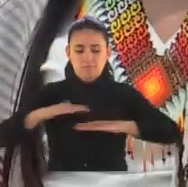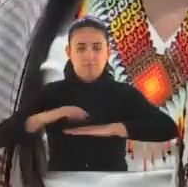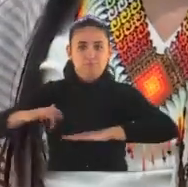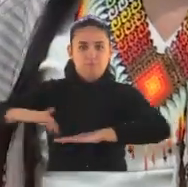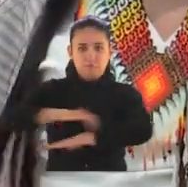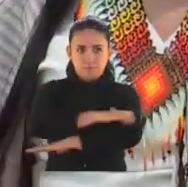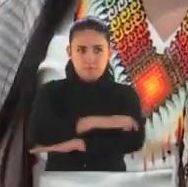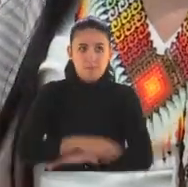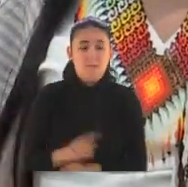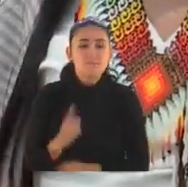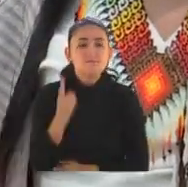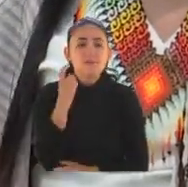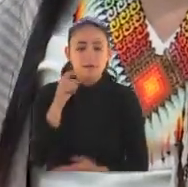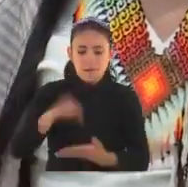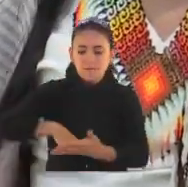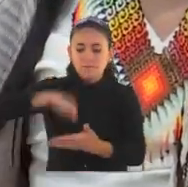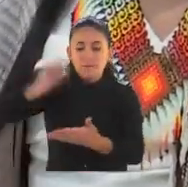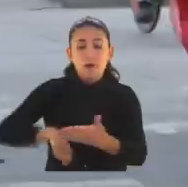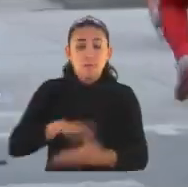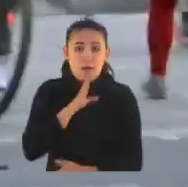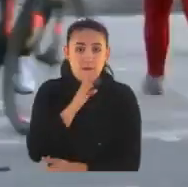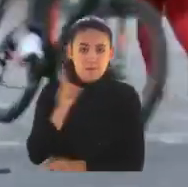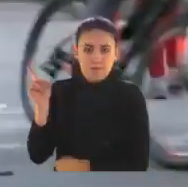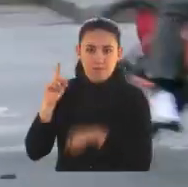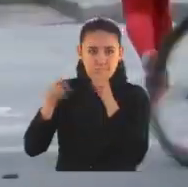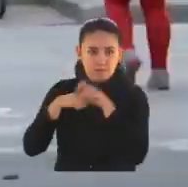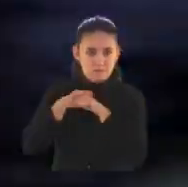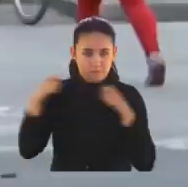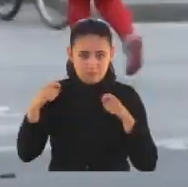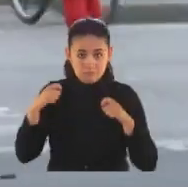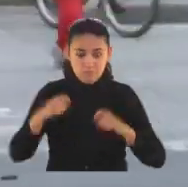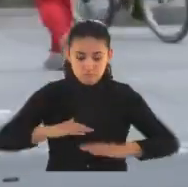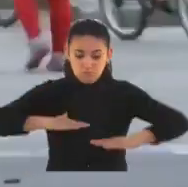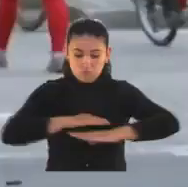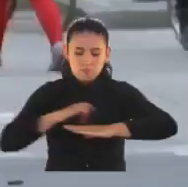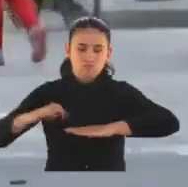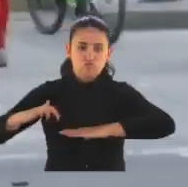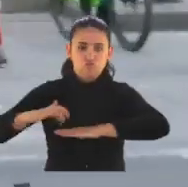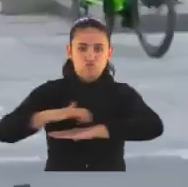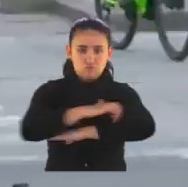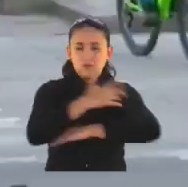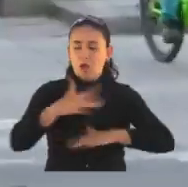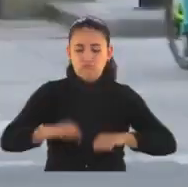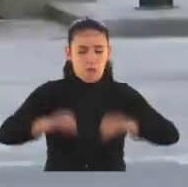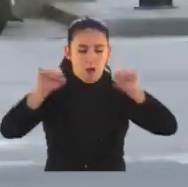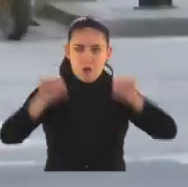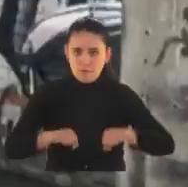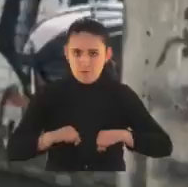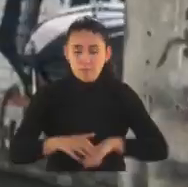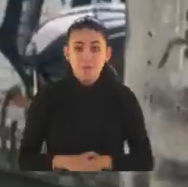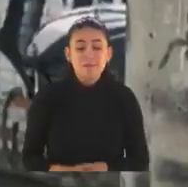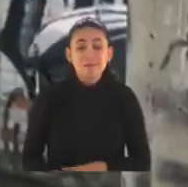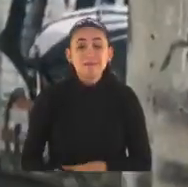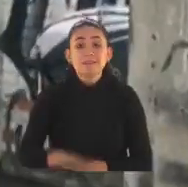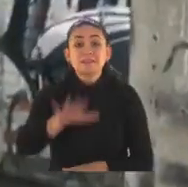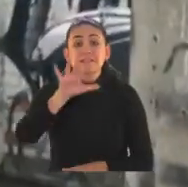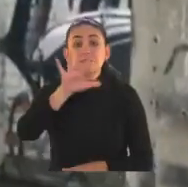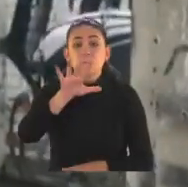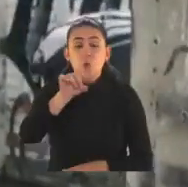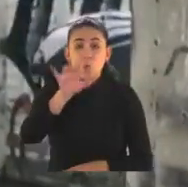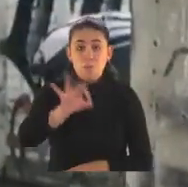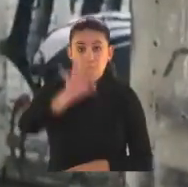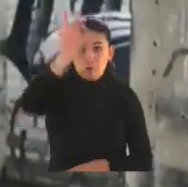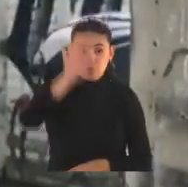Solo falta la firma de la alcaldesa Claudia López para que los cruces peatonales a nivel sean una realidad en Bogotá. El 51% de los